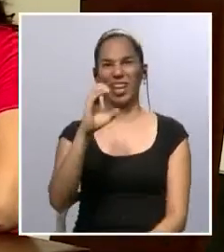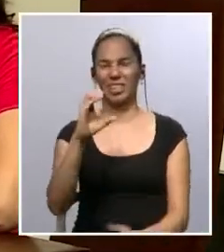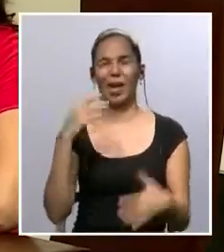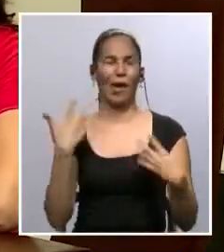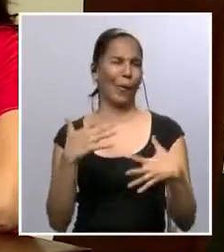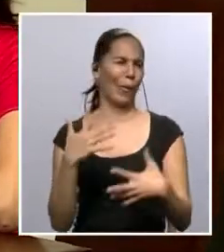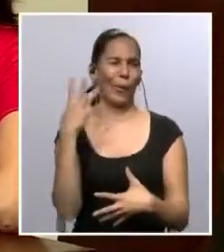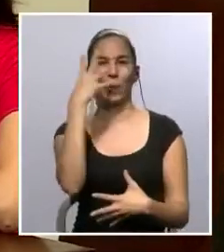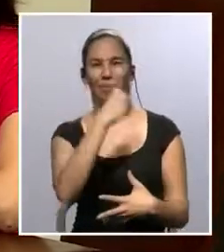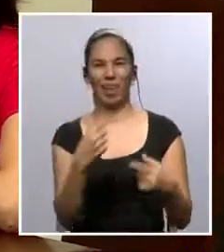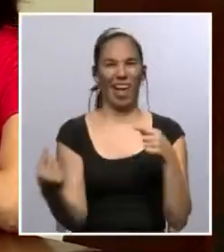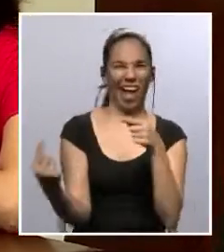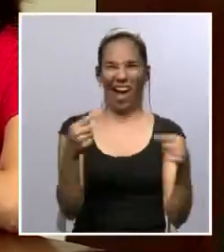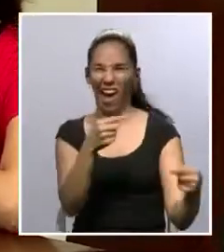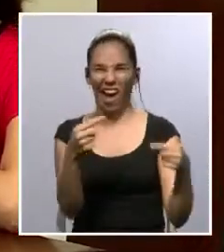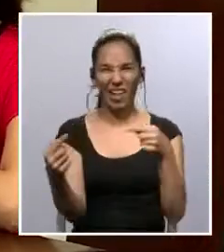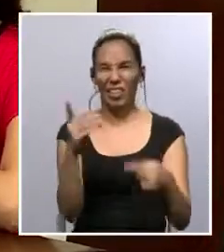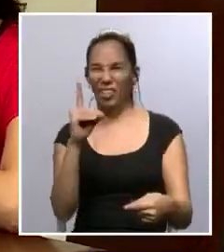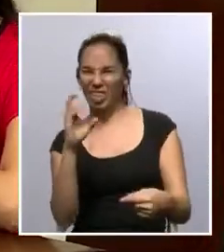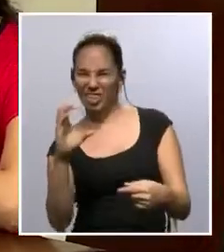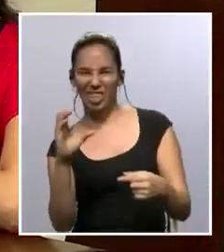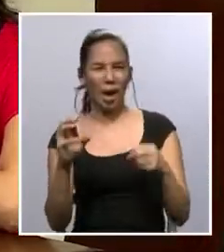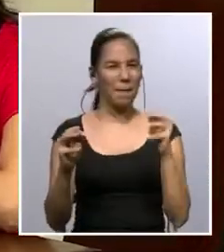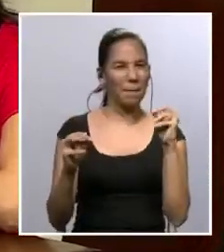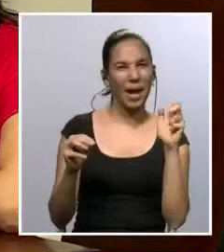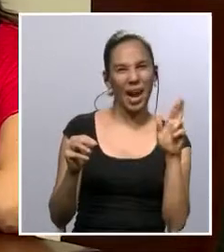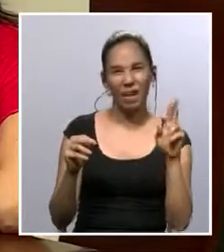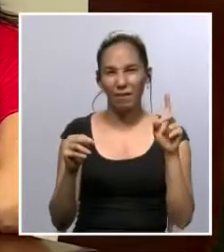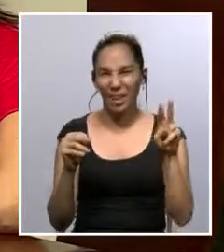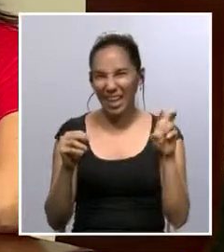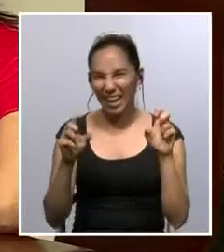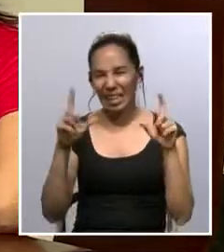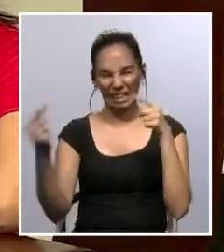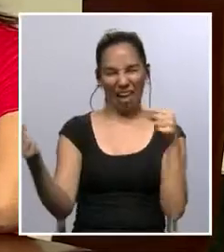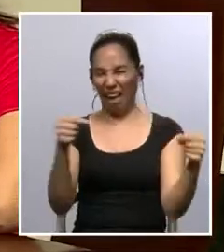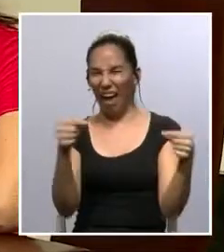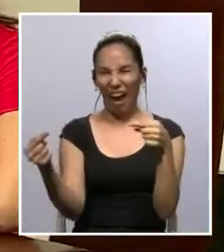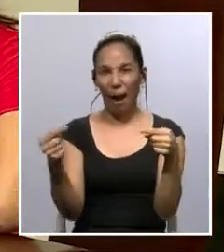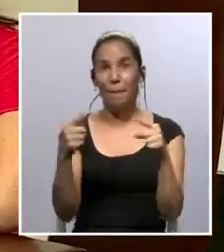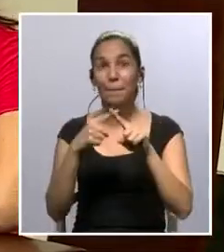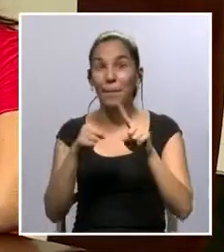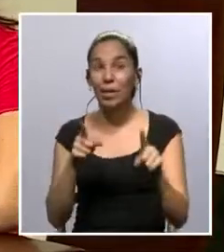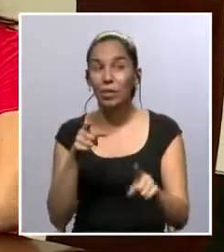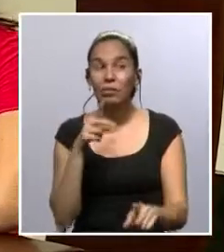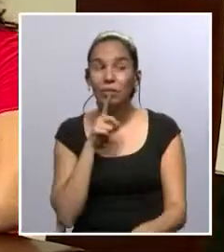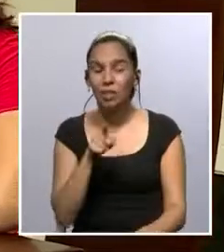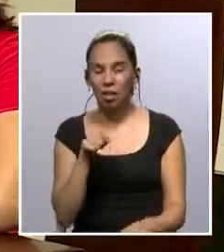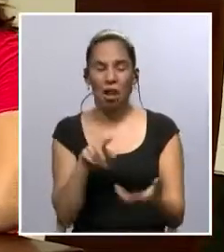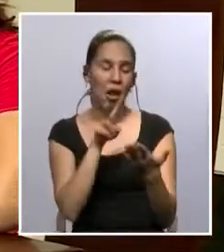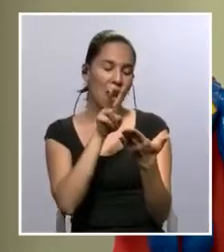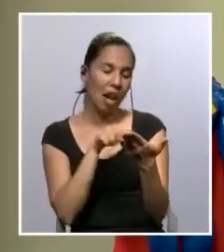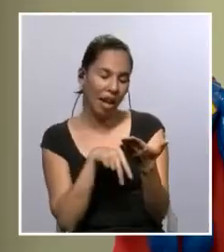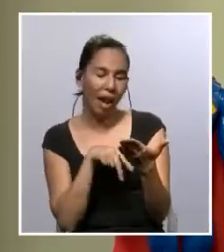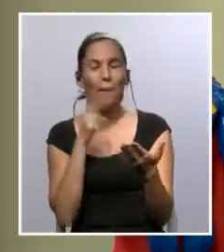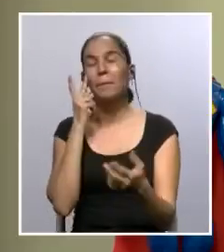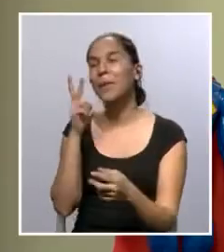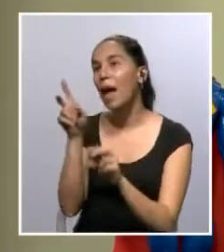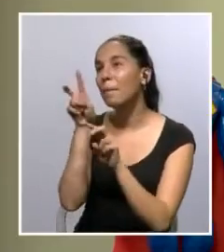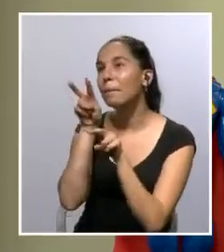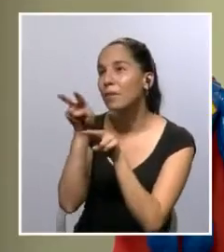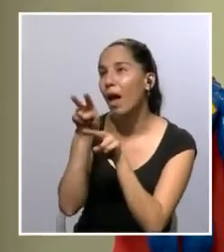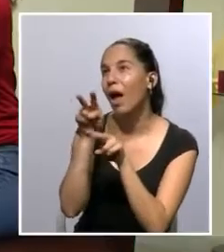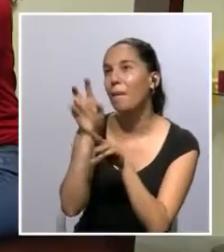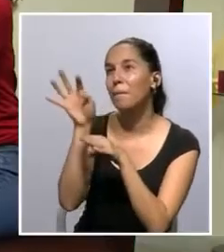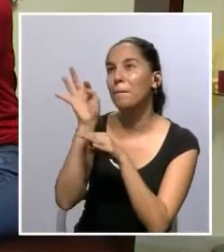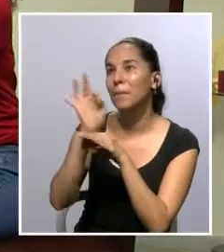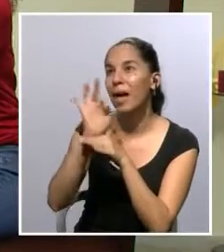ese conflicto que se arma entre DC y Marvel, ¿verdad? Uh-huh. Pero simplemente ellos leen el cómic, ven las